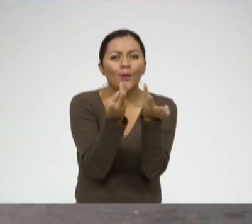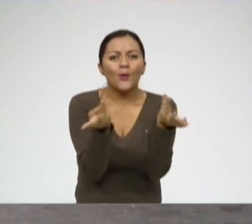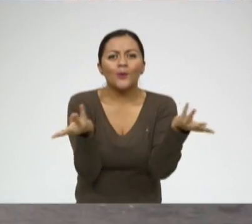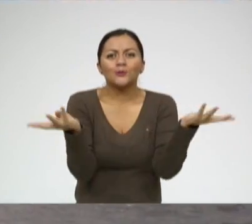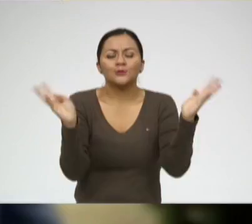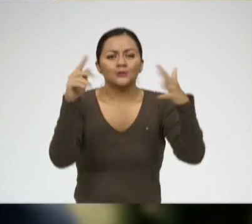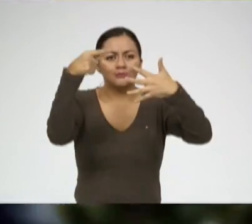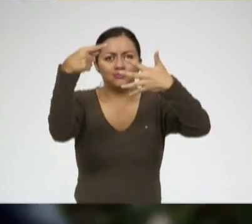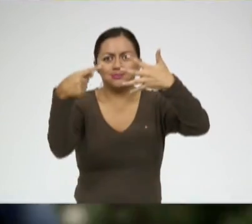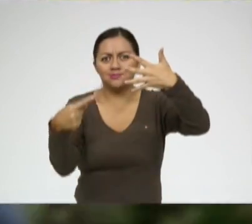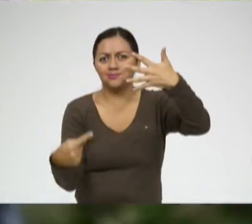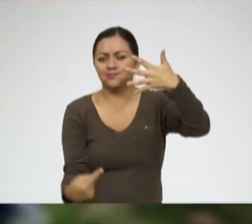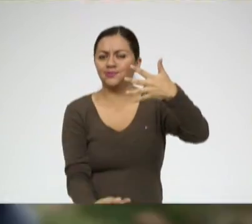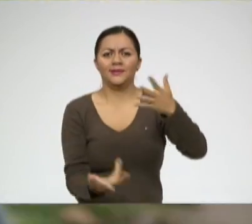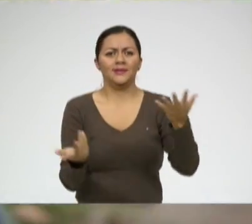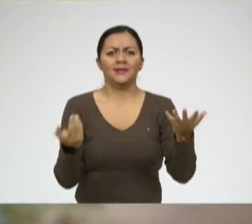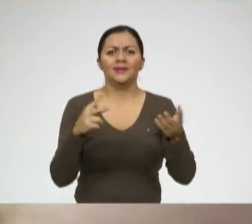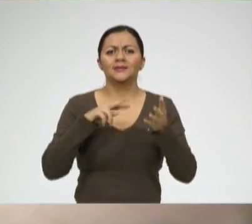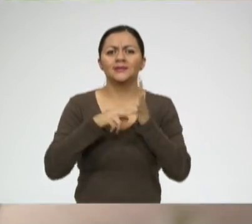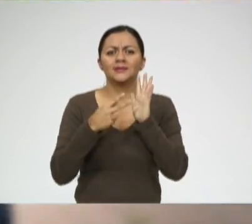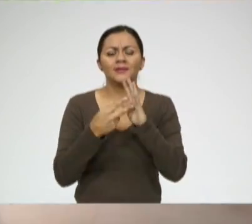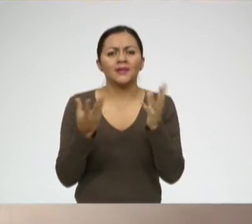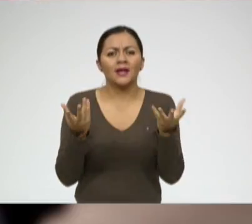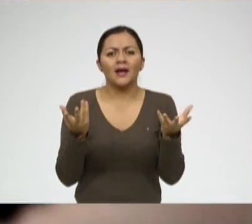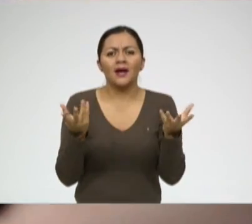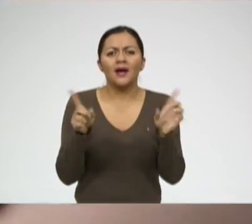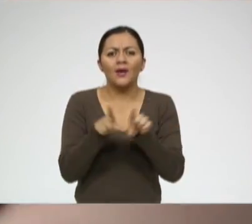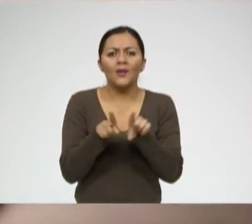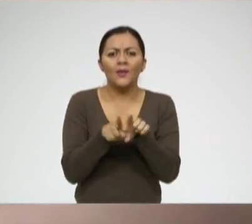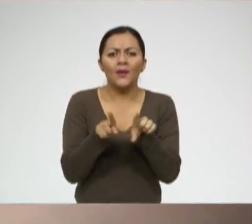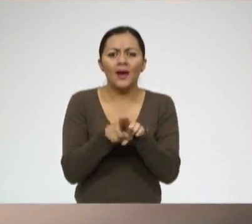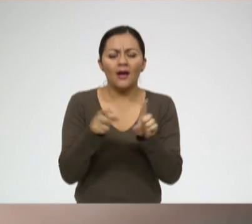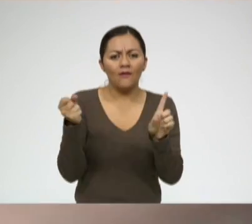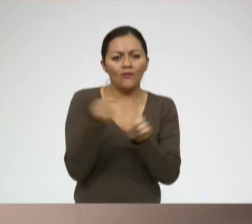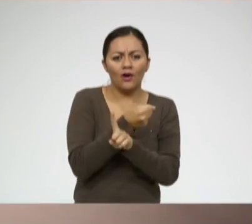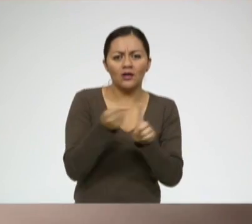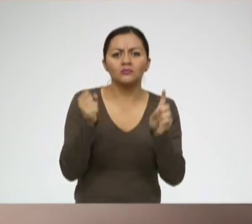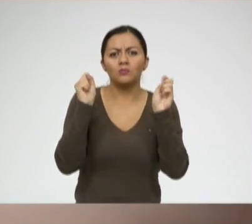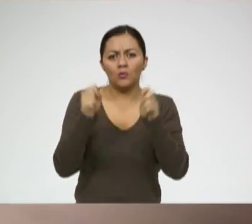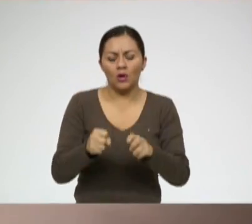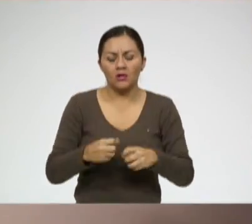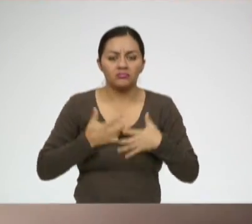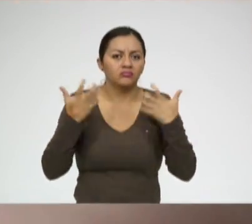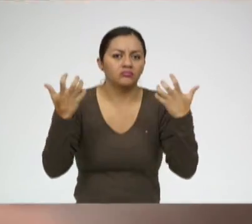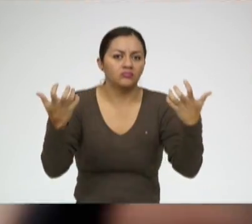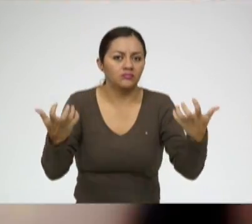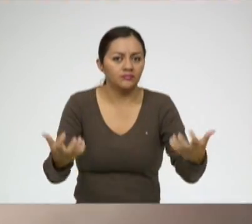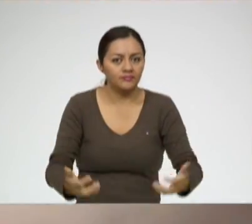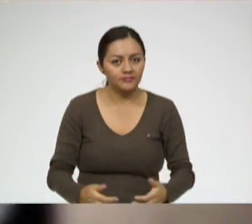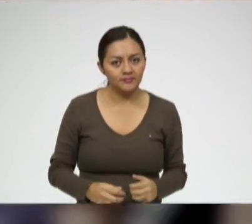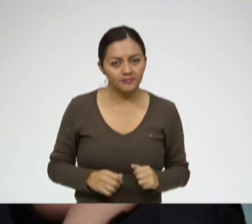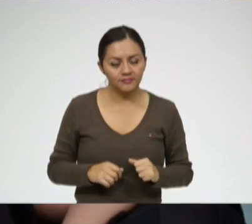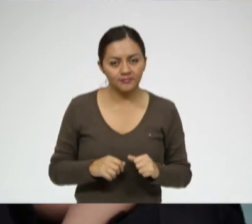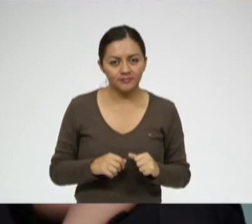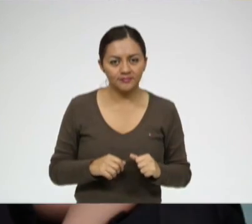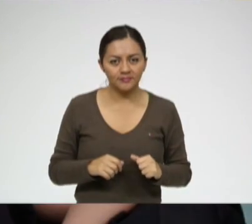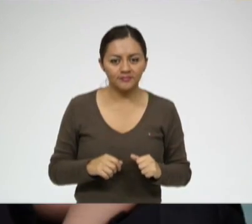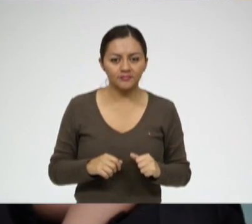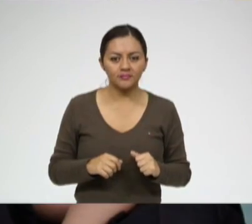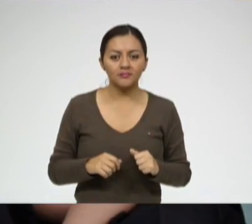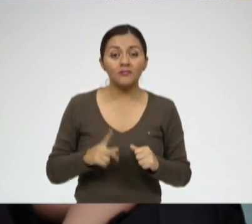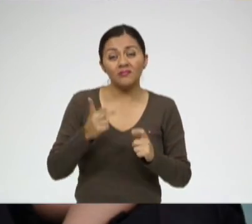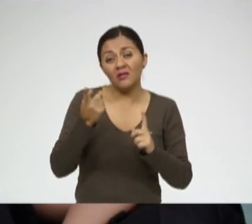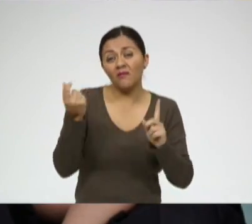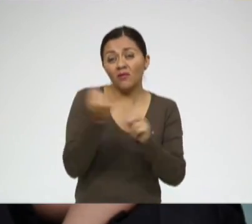causas que contribuyen a que la violencia se pueda manifestar. La violencia es,